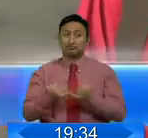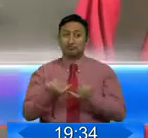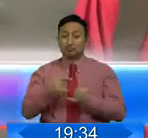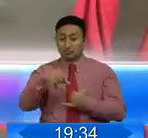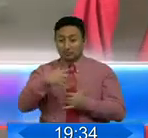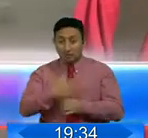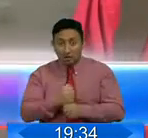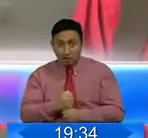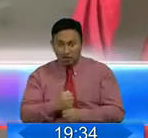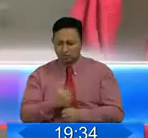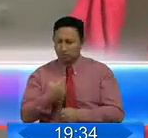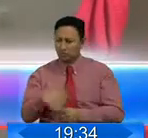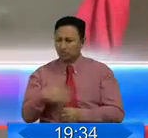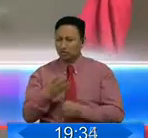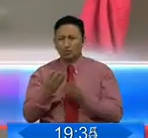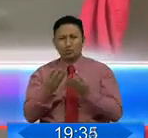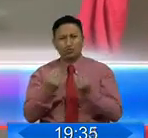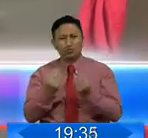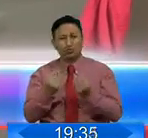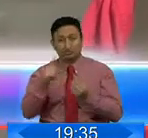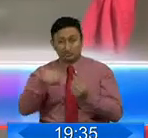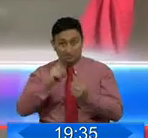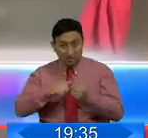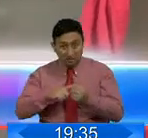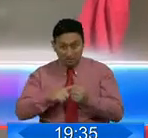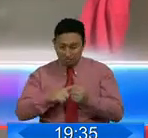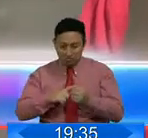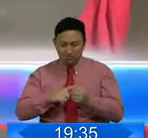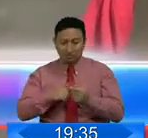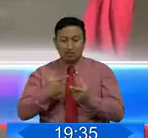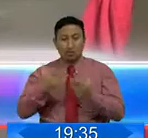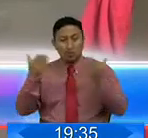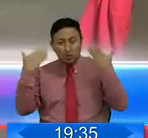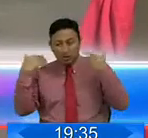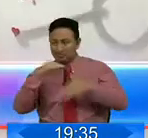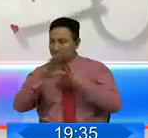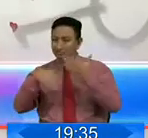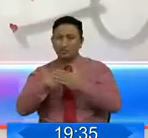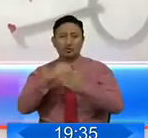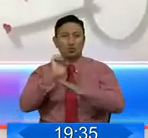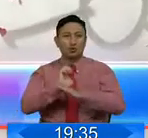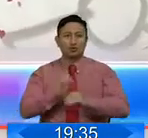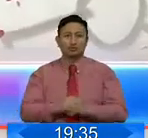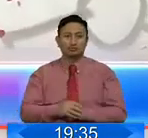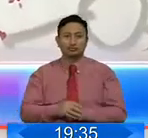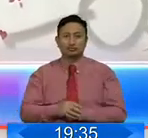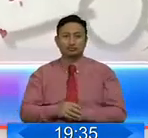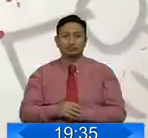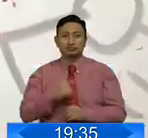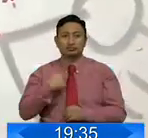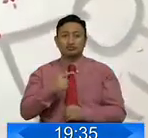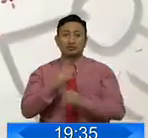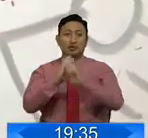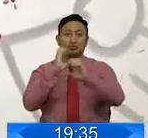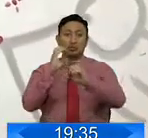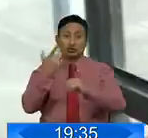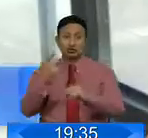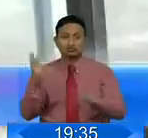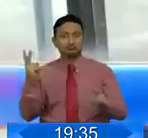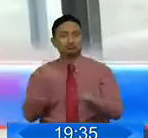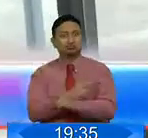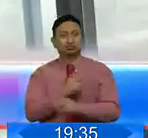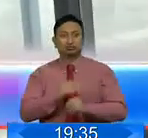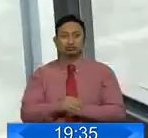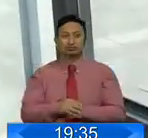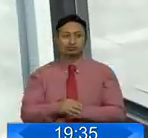inseguridad aquí en el país, no solo aquí en Quito, Guayaquil, toda la ciudad. Y... sí, para coger un bus es muy peligroso. Por